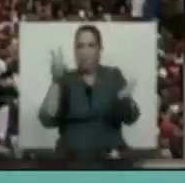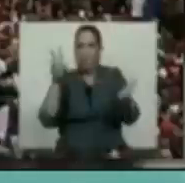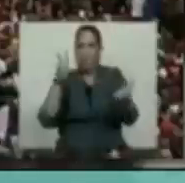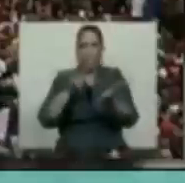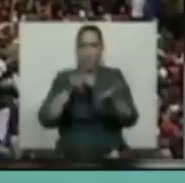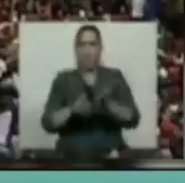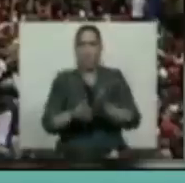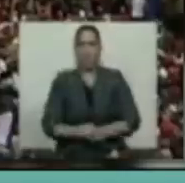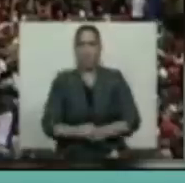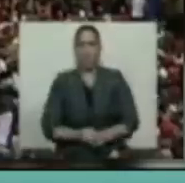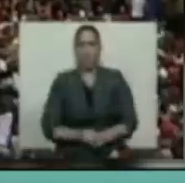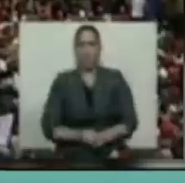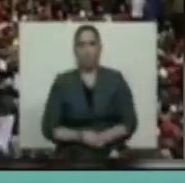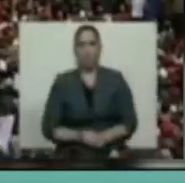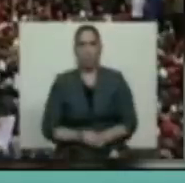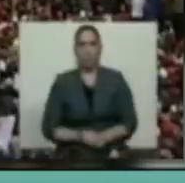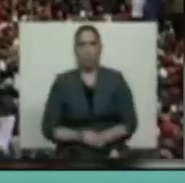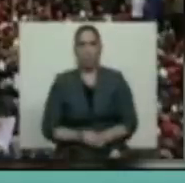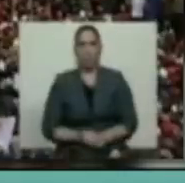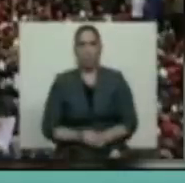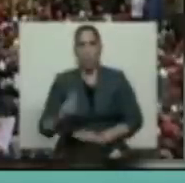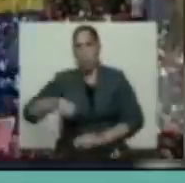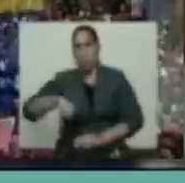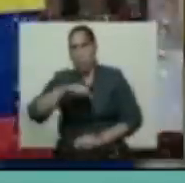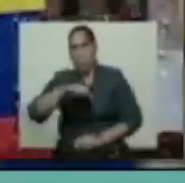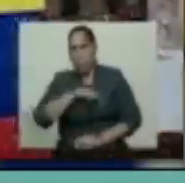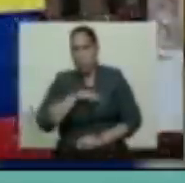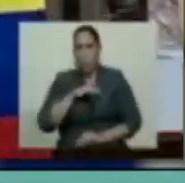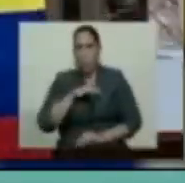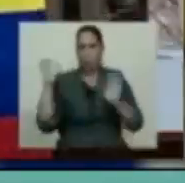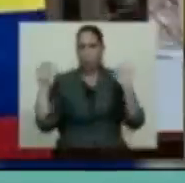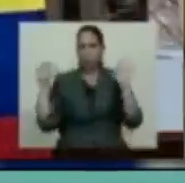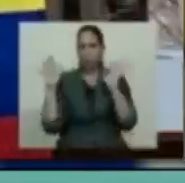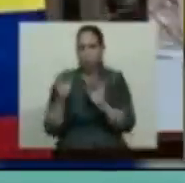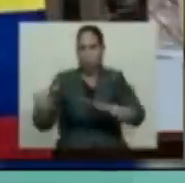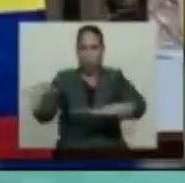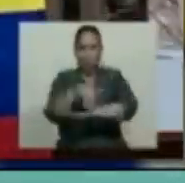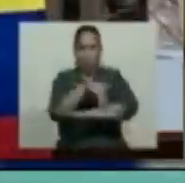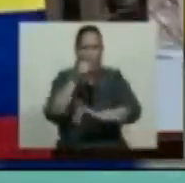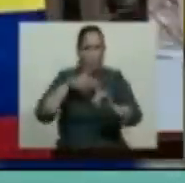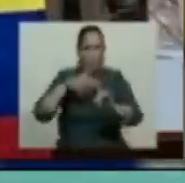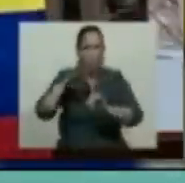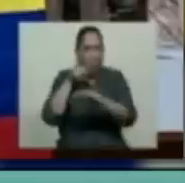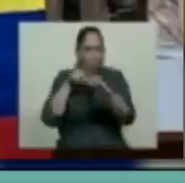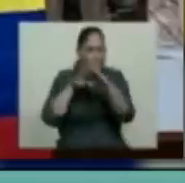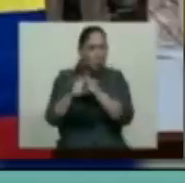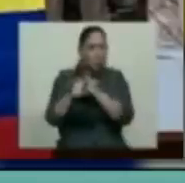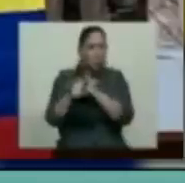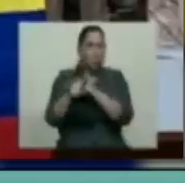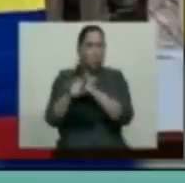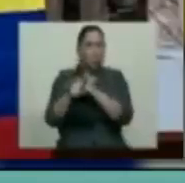Sí, el gobierno provisional que está montando en este mismo momento Juan Guaidó